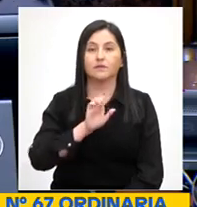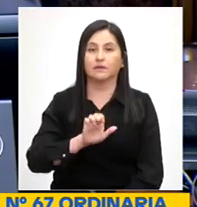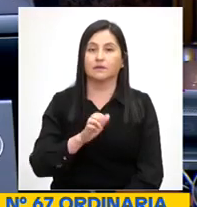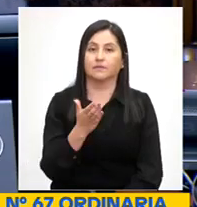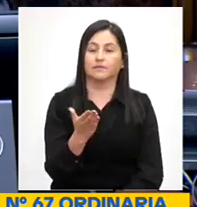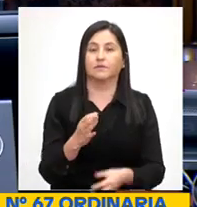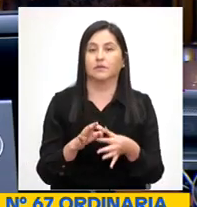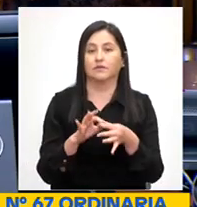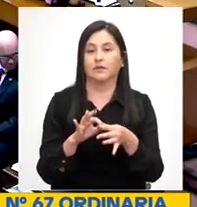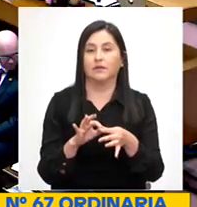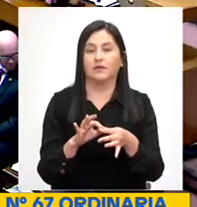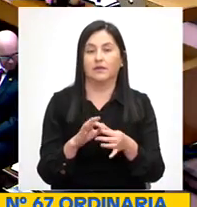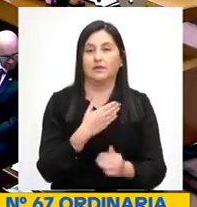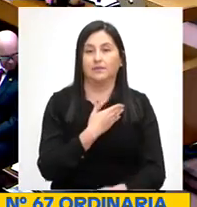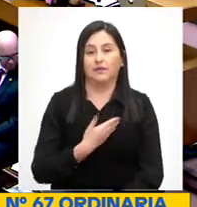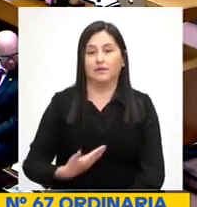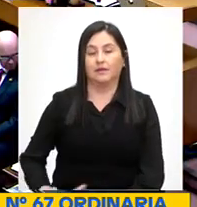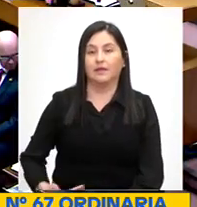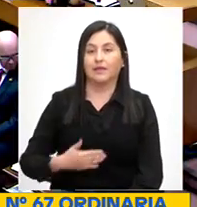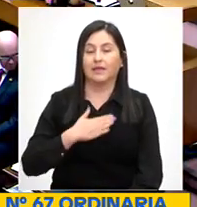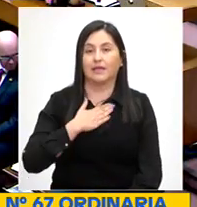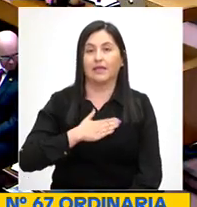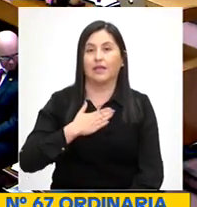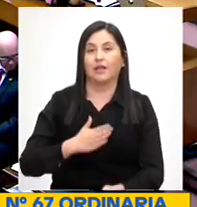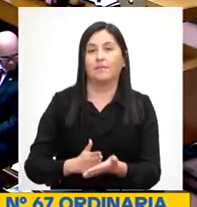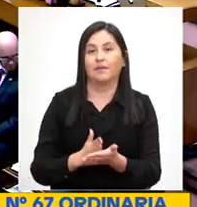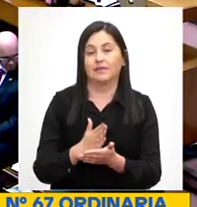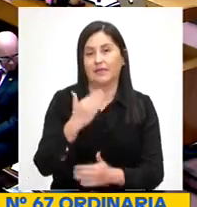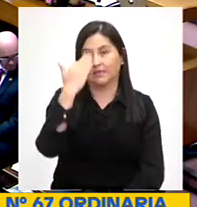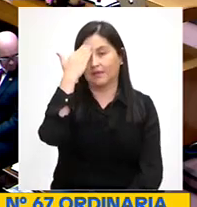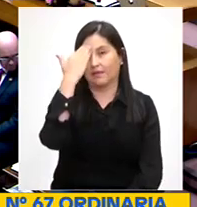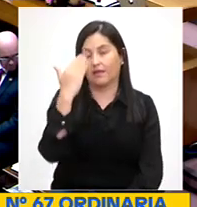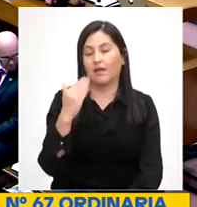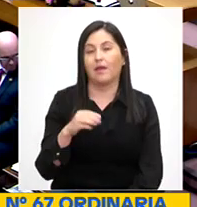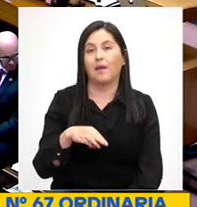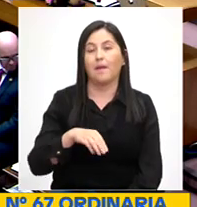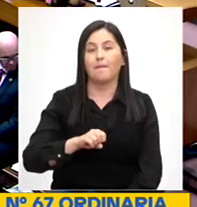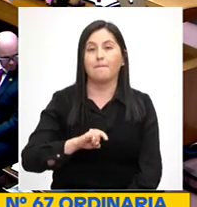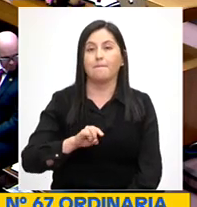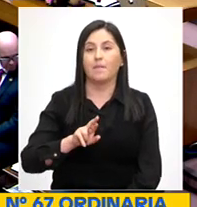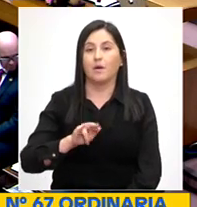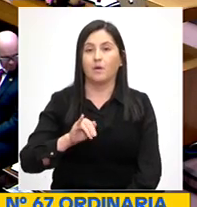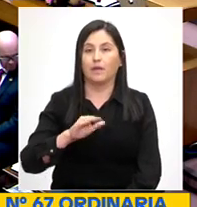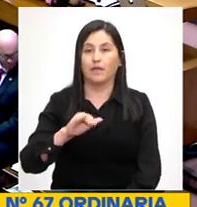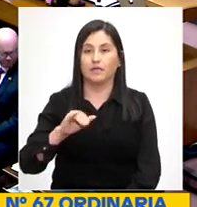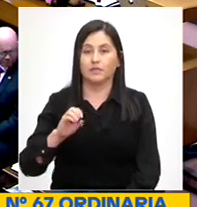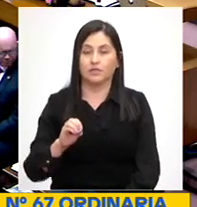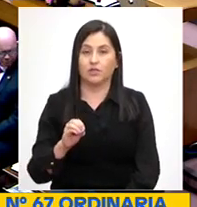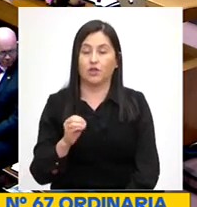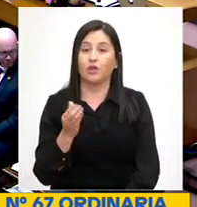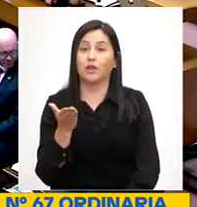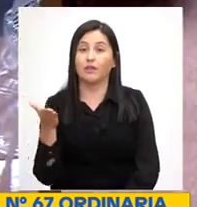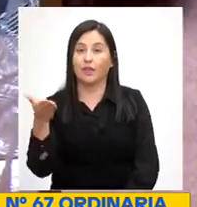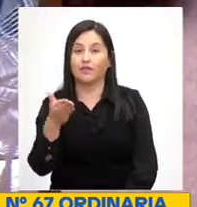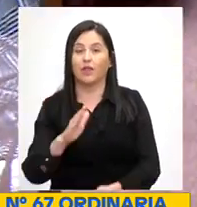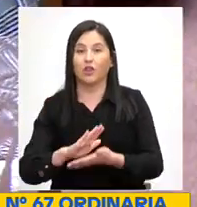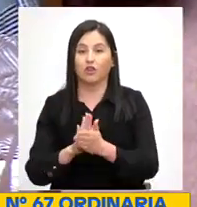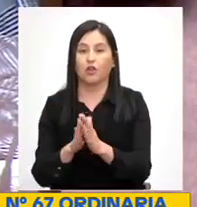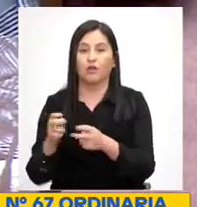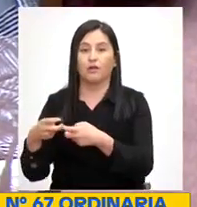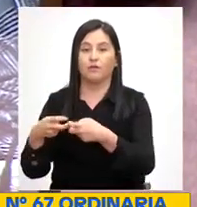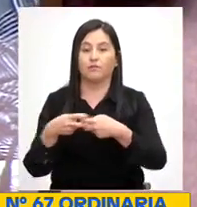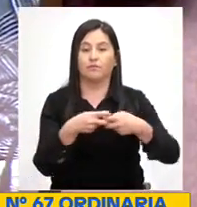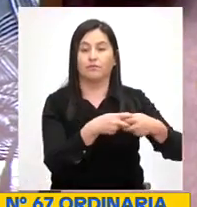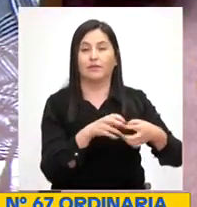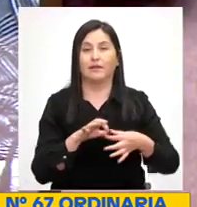Muchas gracias presidente quiero partir saludando a Mauricio Acevedo y a través de él a todos los sindicatos que conforma la alianza de